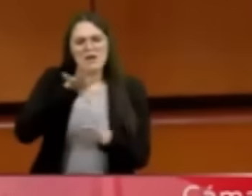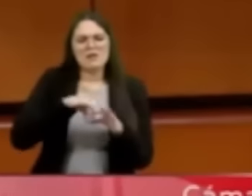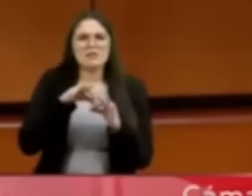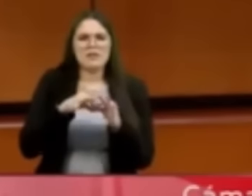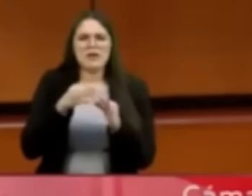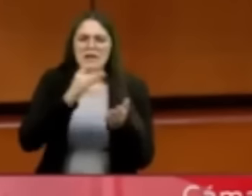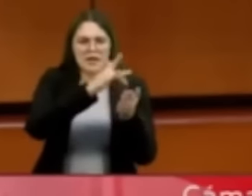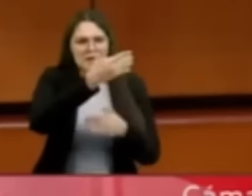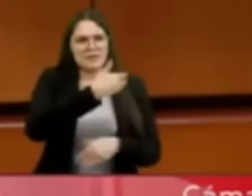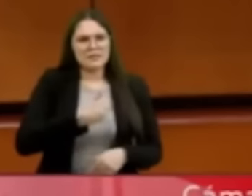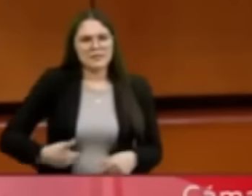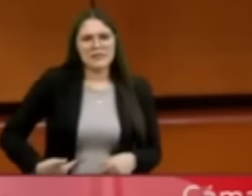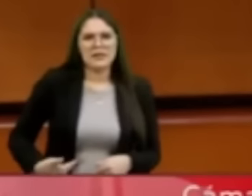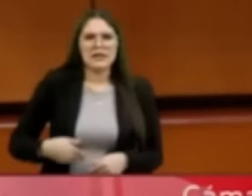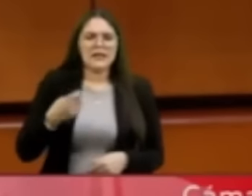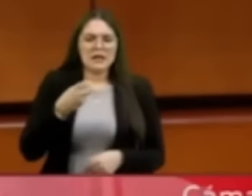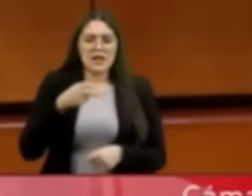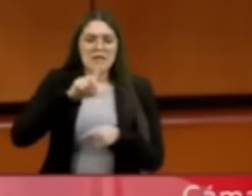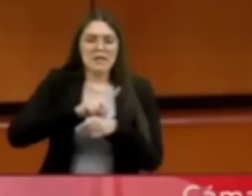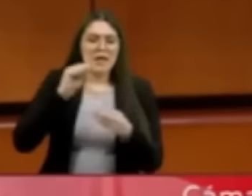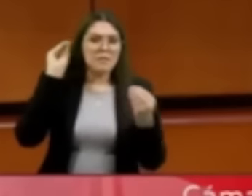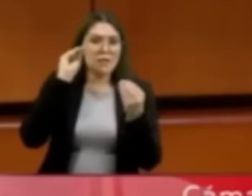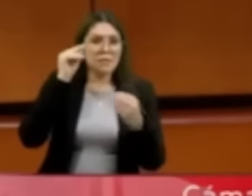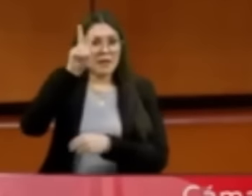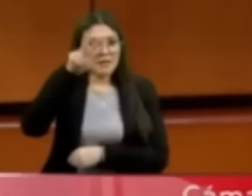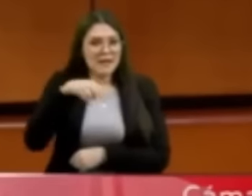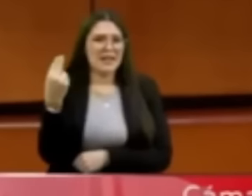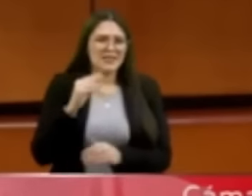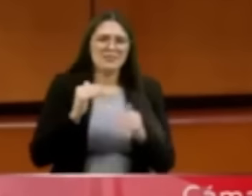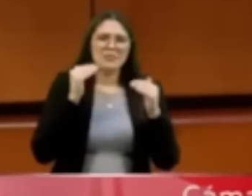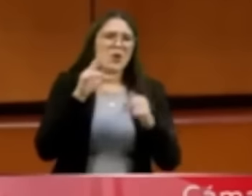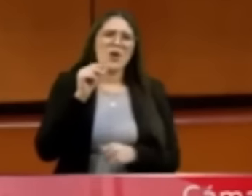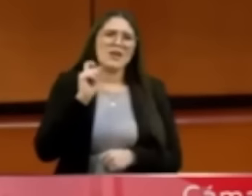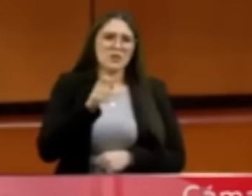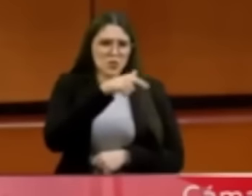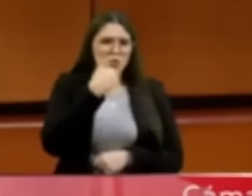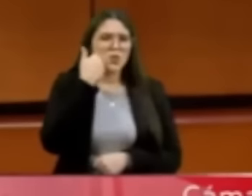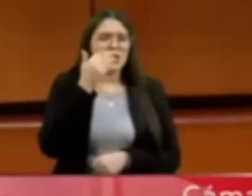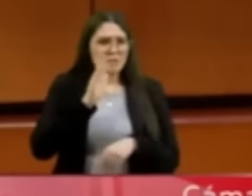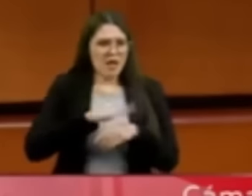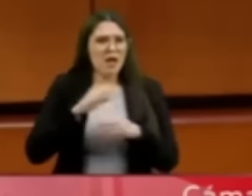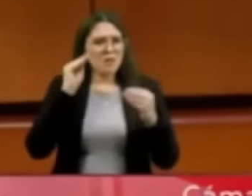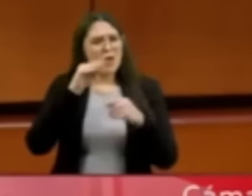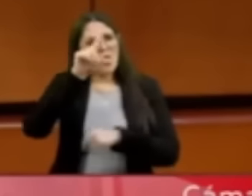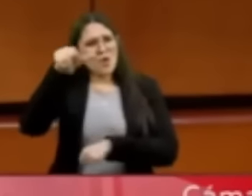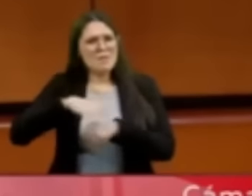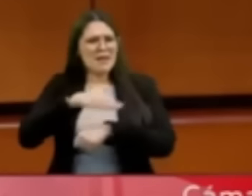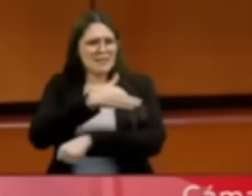señor presidente. Este no es el debate que México merece. Si quieren un debate, más tarde lo hacemos.